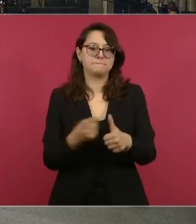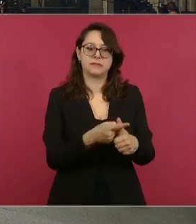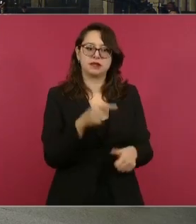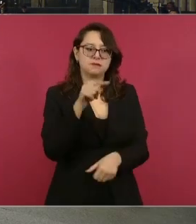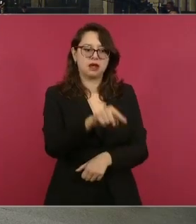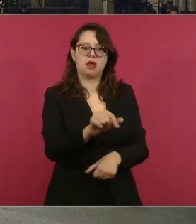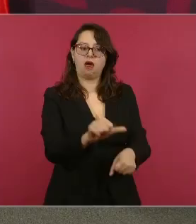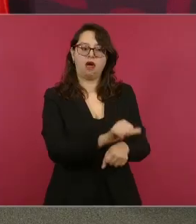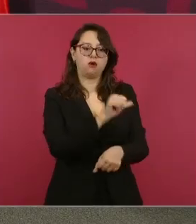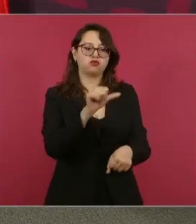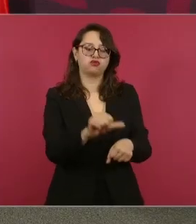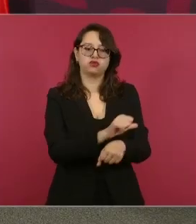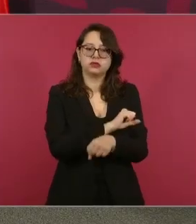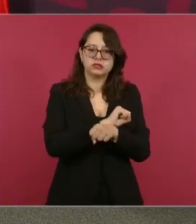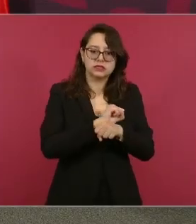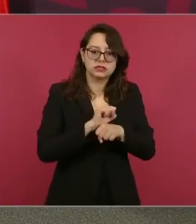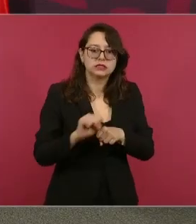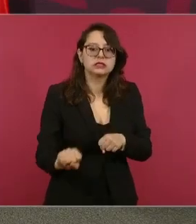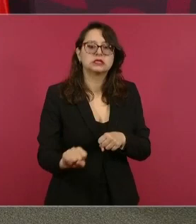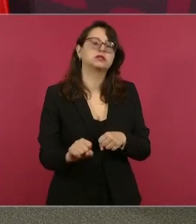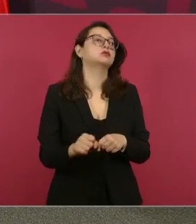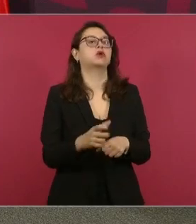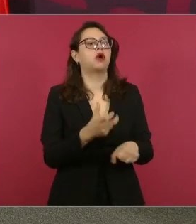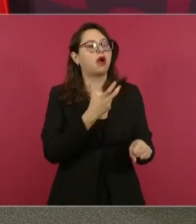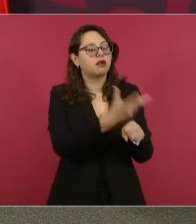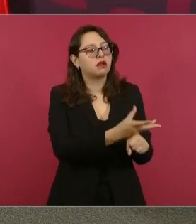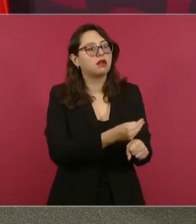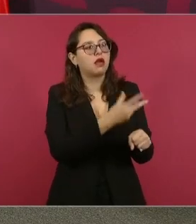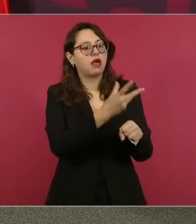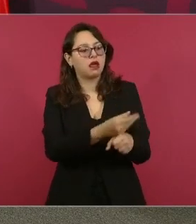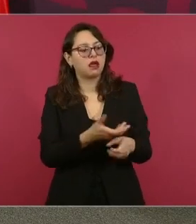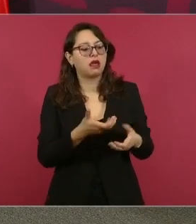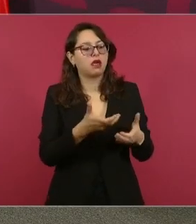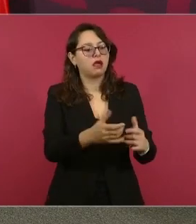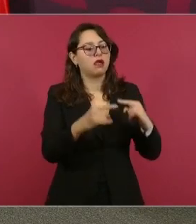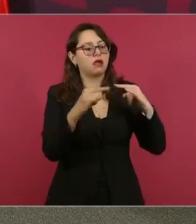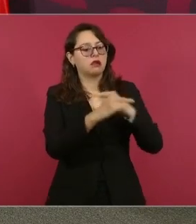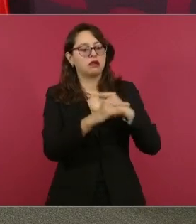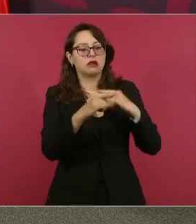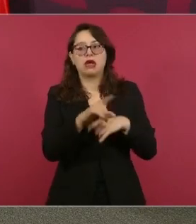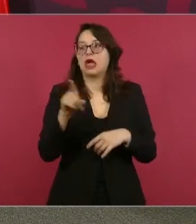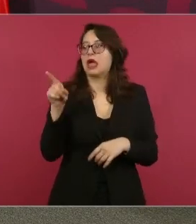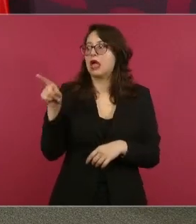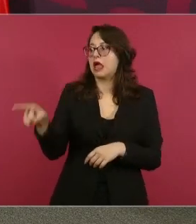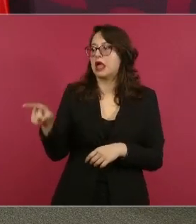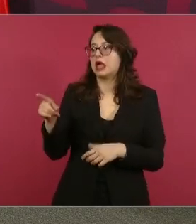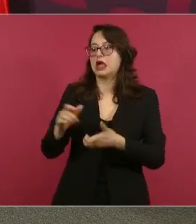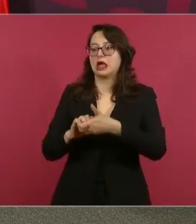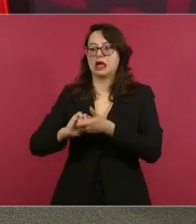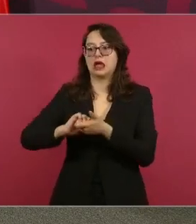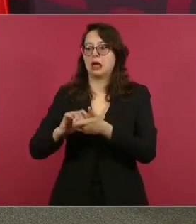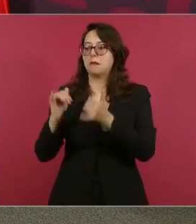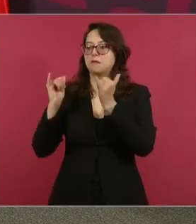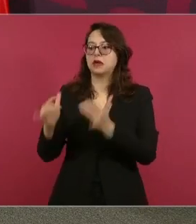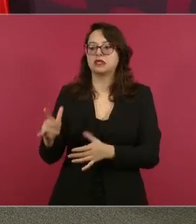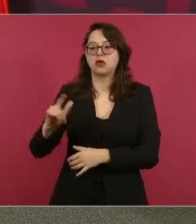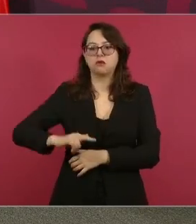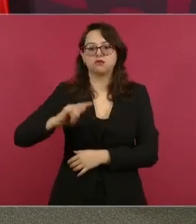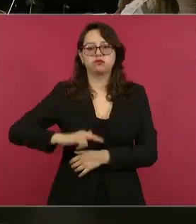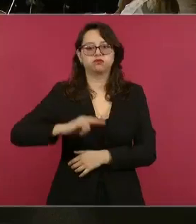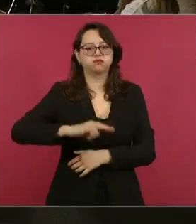bien, y un vehículo pesado nos genera más dificultad ahí